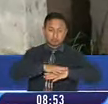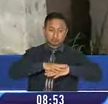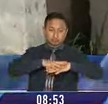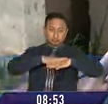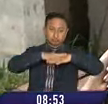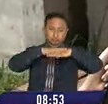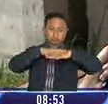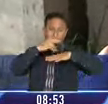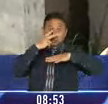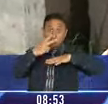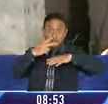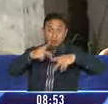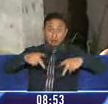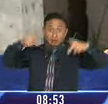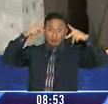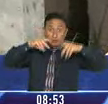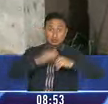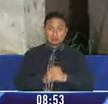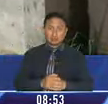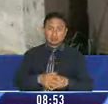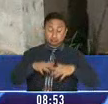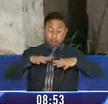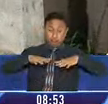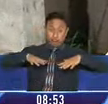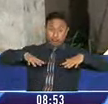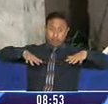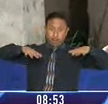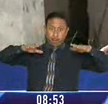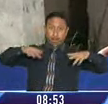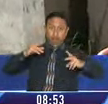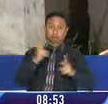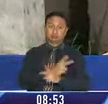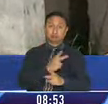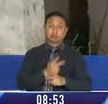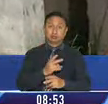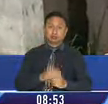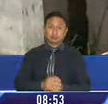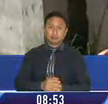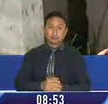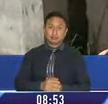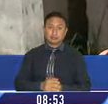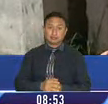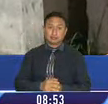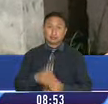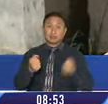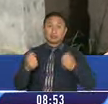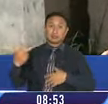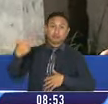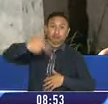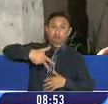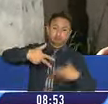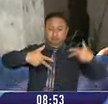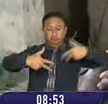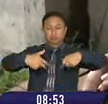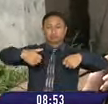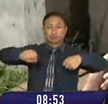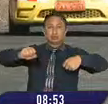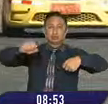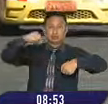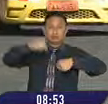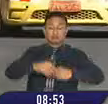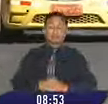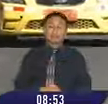ve el puente porque se hace una laguna y es peligroso. Ahí caen un montón de carros y motos y